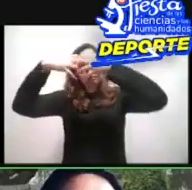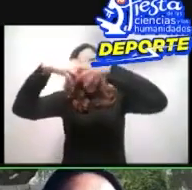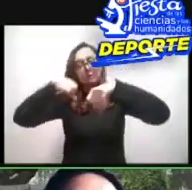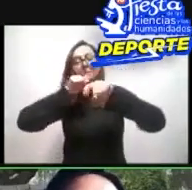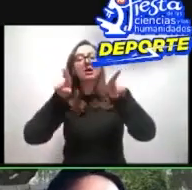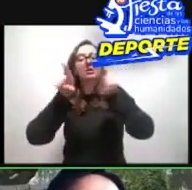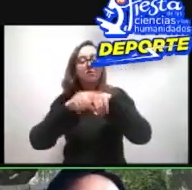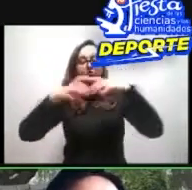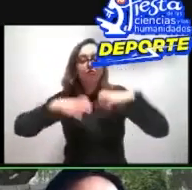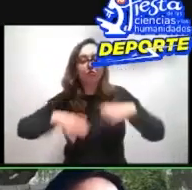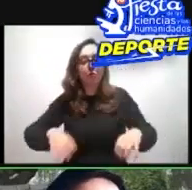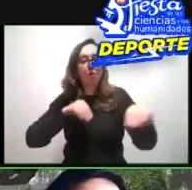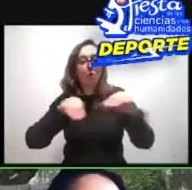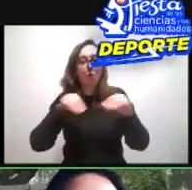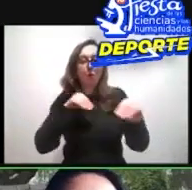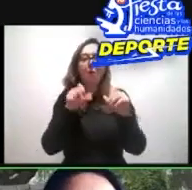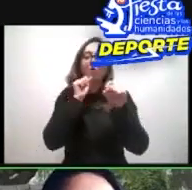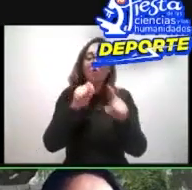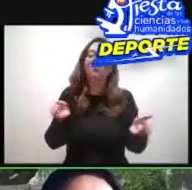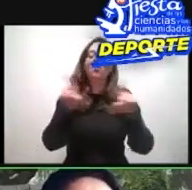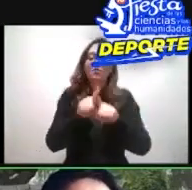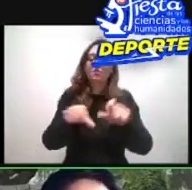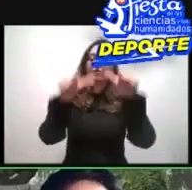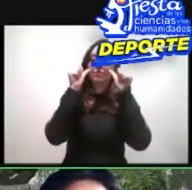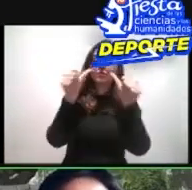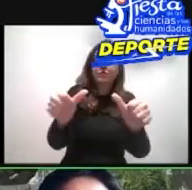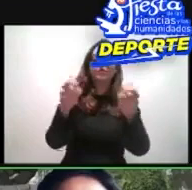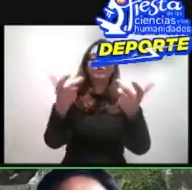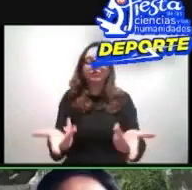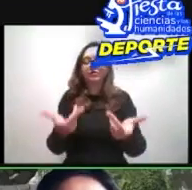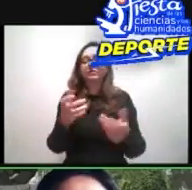motor, así como la atención y el funcionamiento ejecutivo.